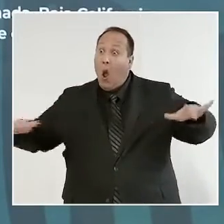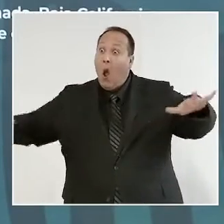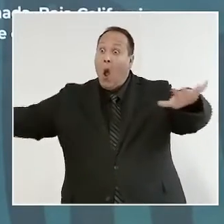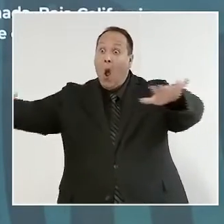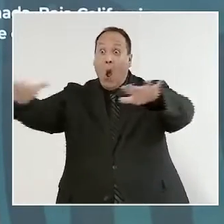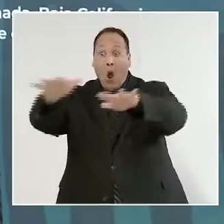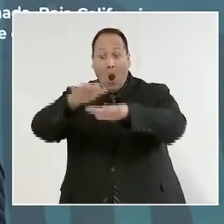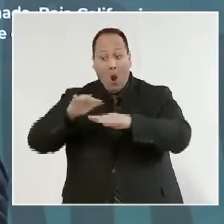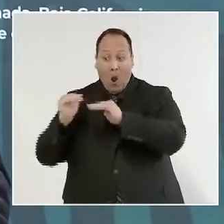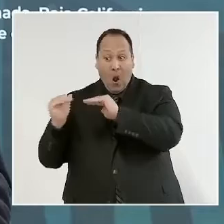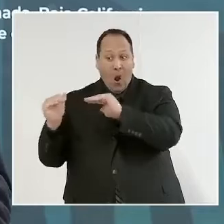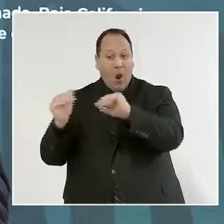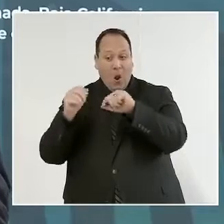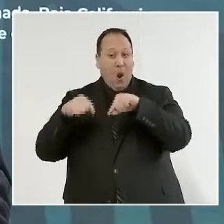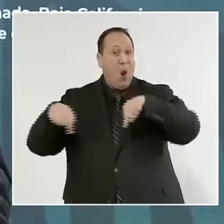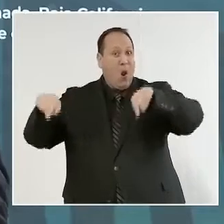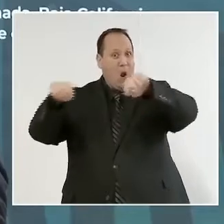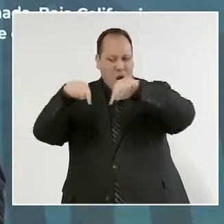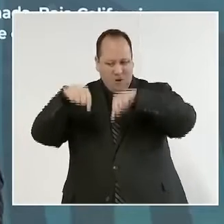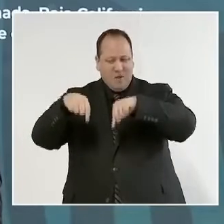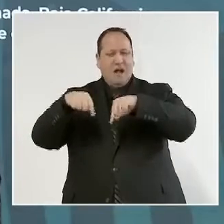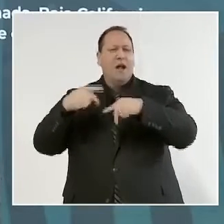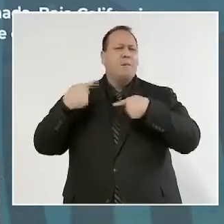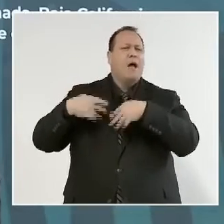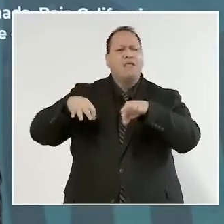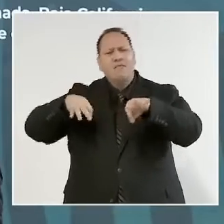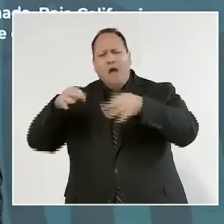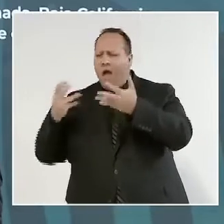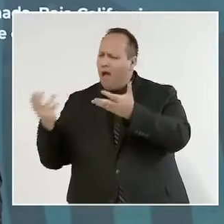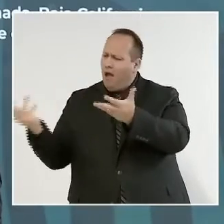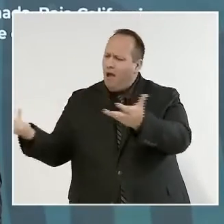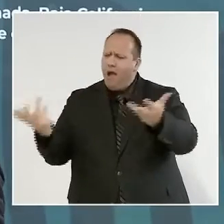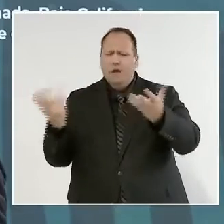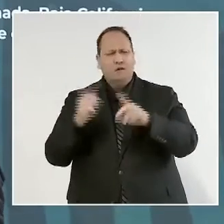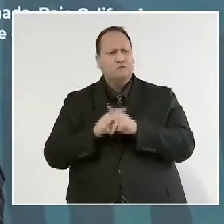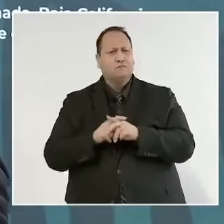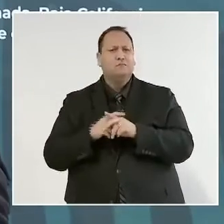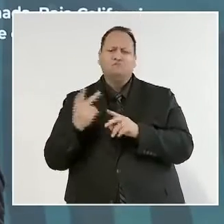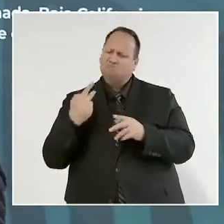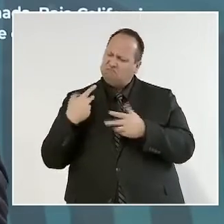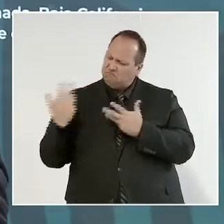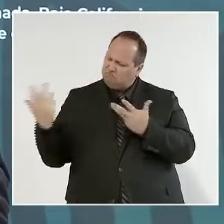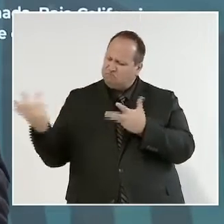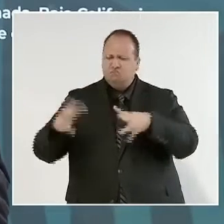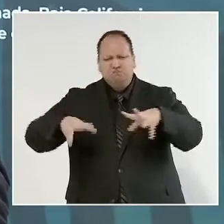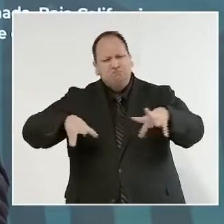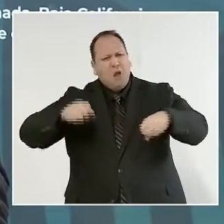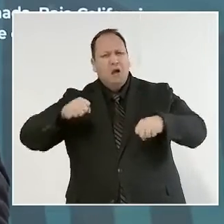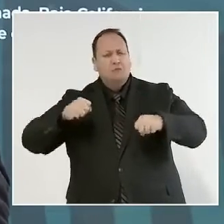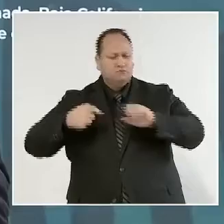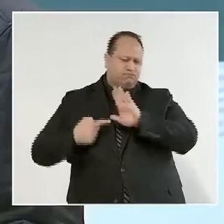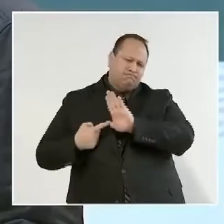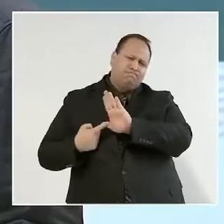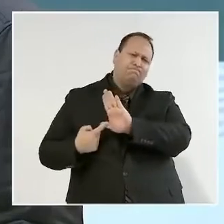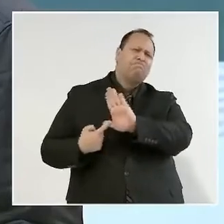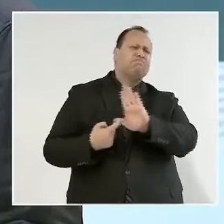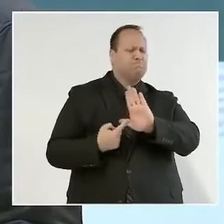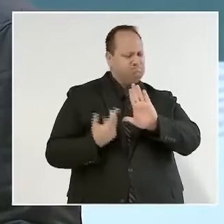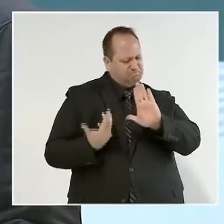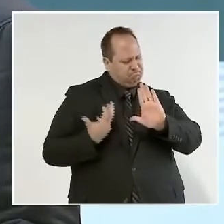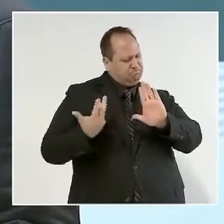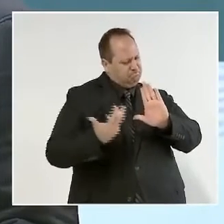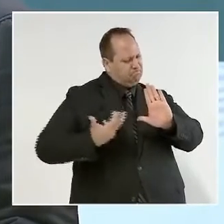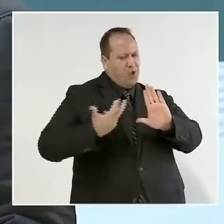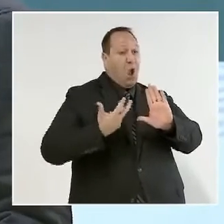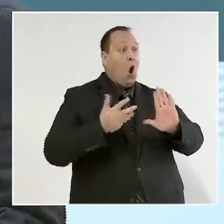este estado es un común denominador de los trabajadores entregados, identificados